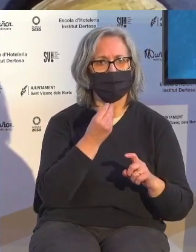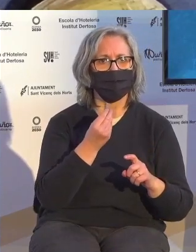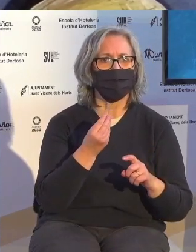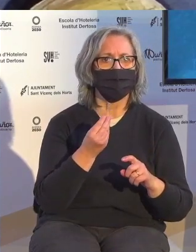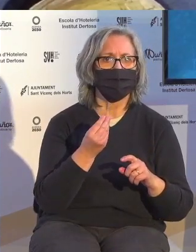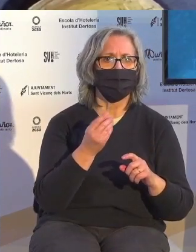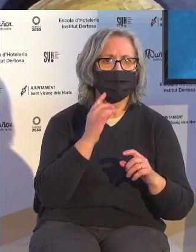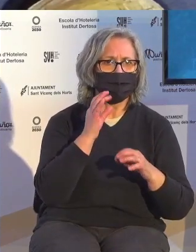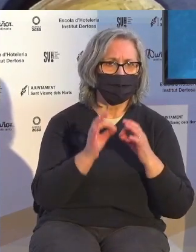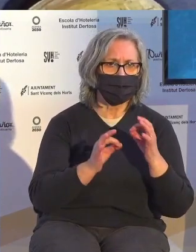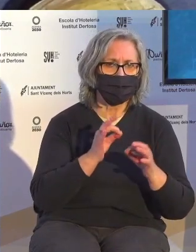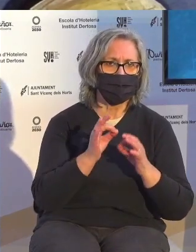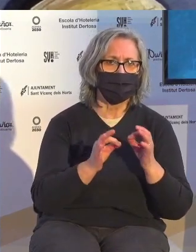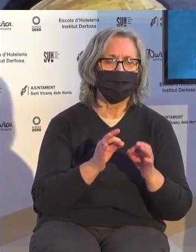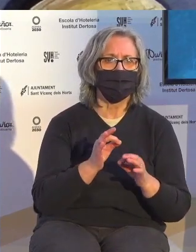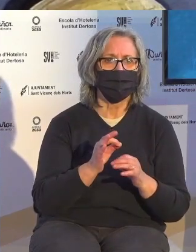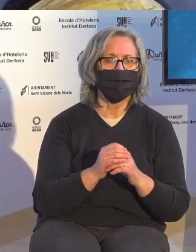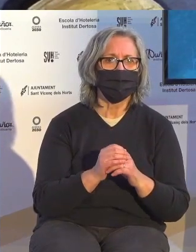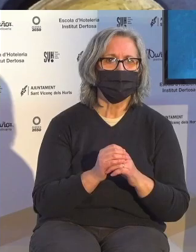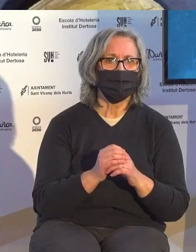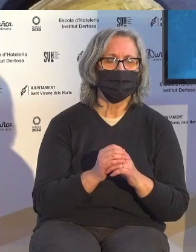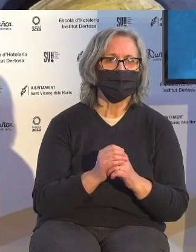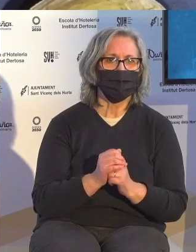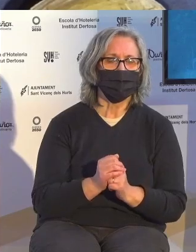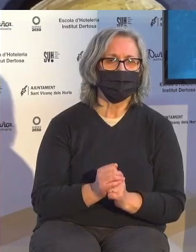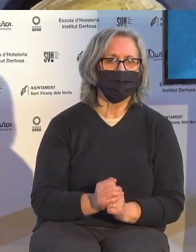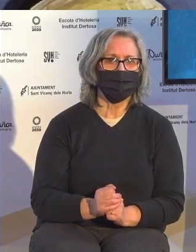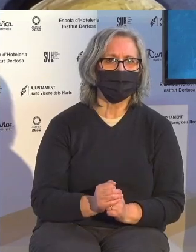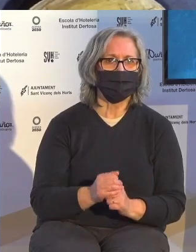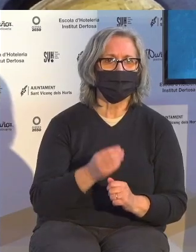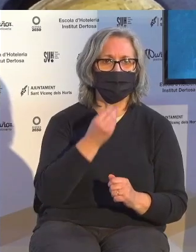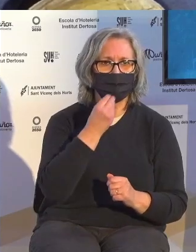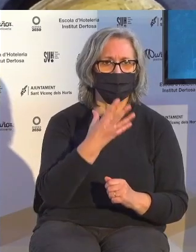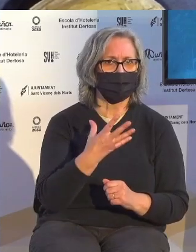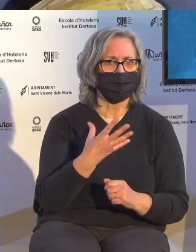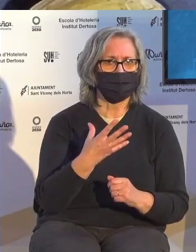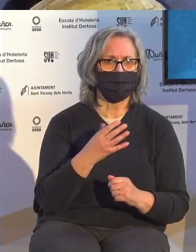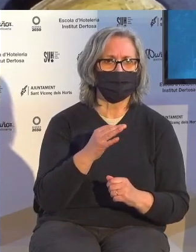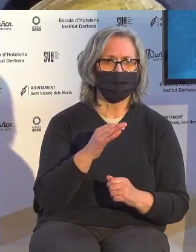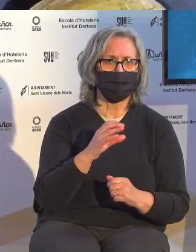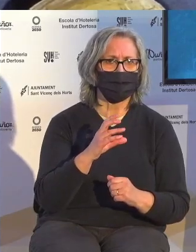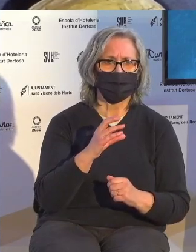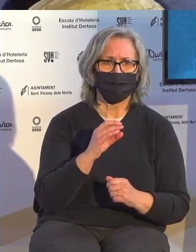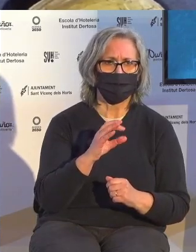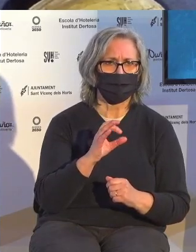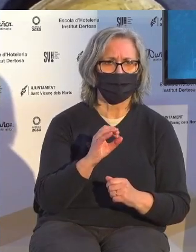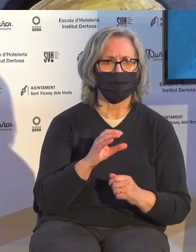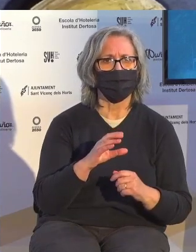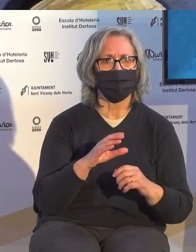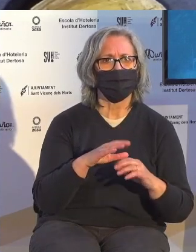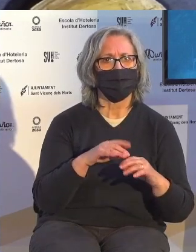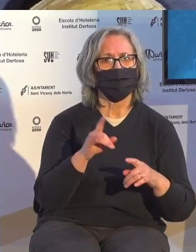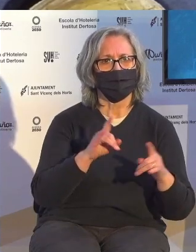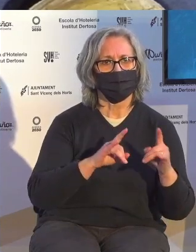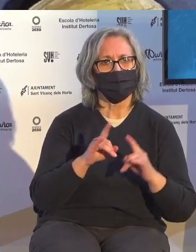folios de oro para traerlo dinero